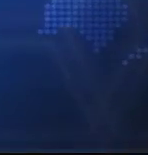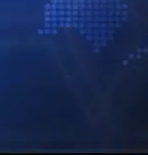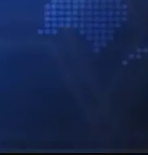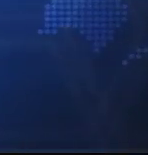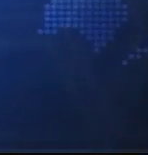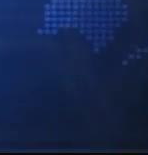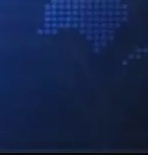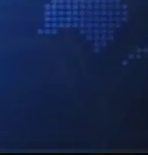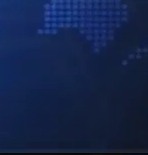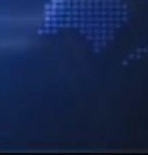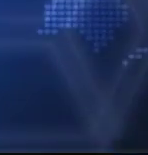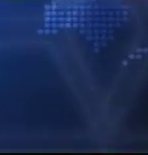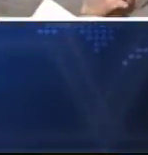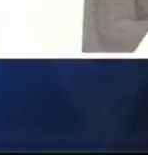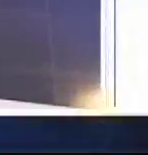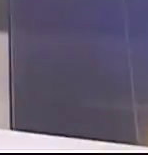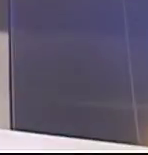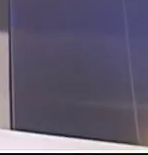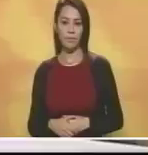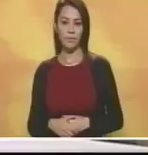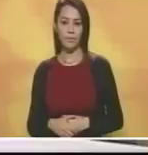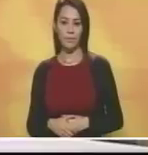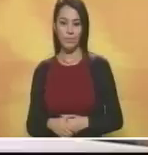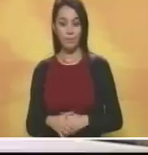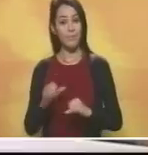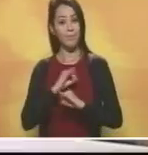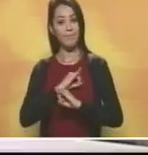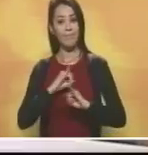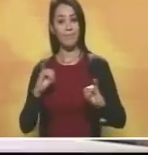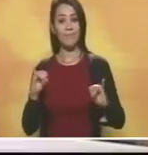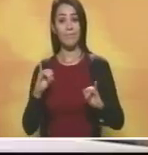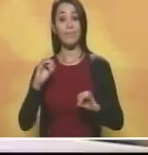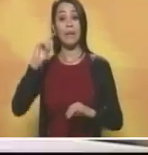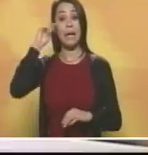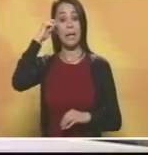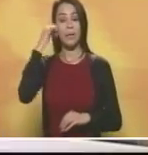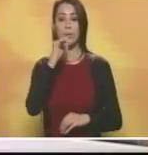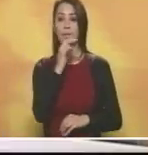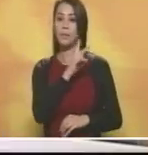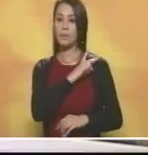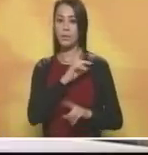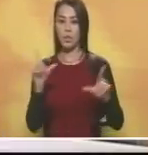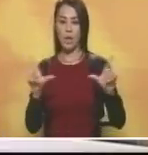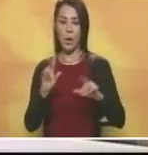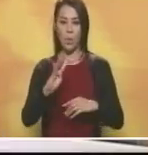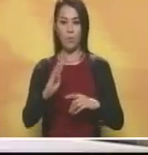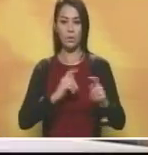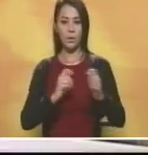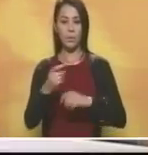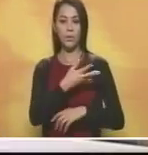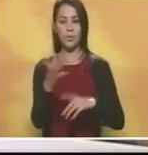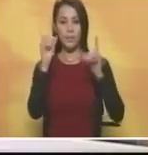Amistad. Milagros. Así es, Hendrina, así llegamos al final de la emisión meridiana de su Noticiero